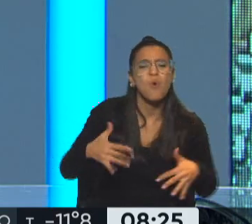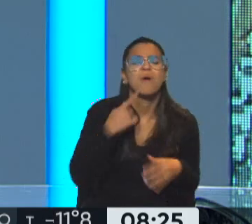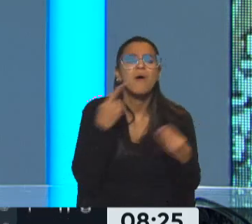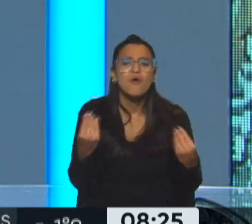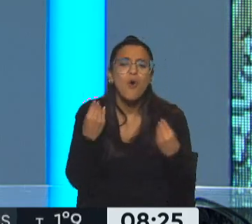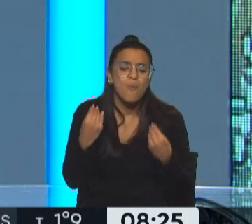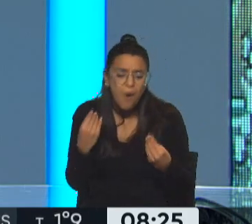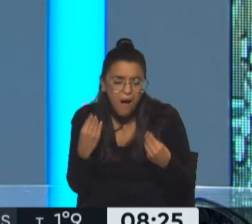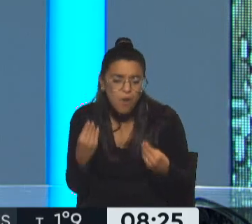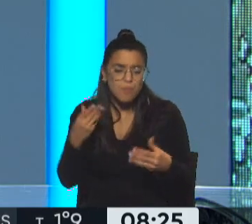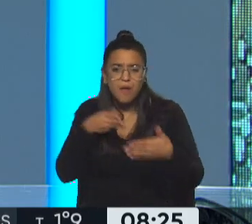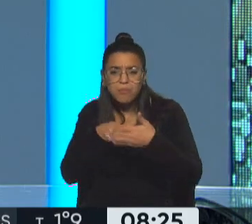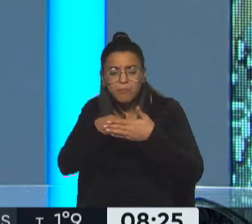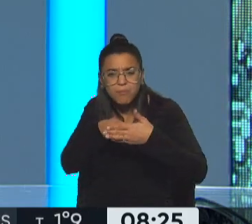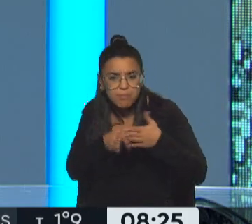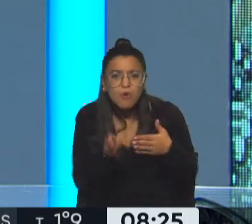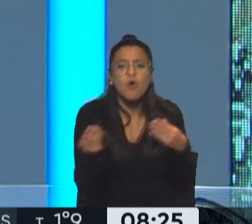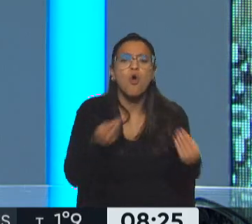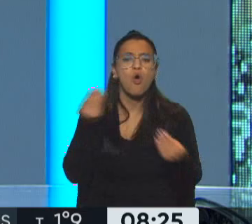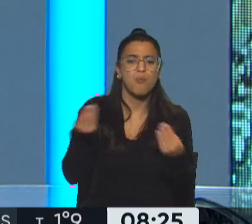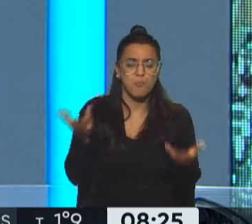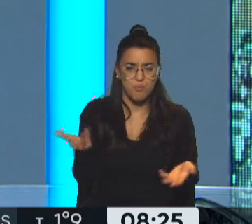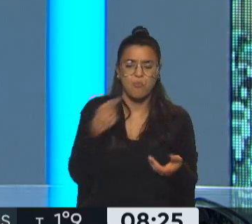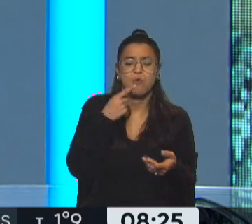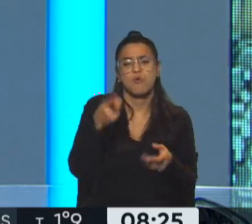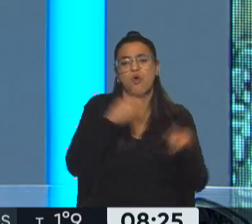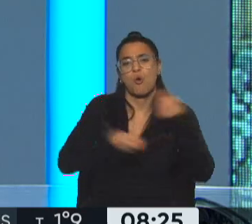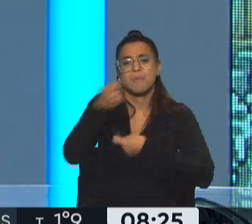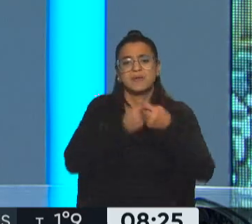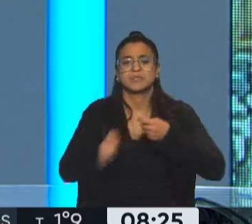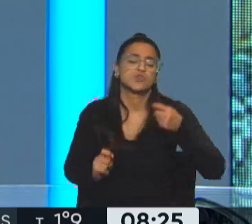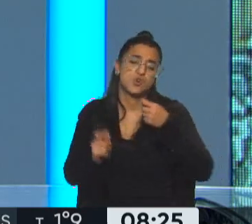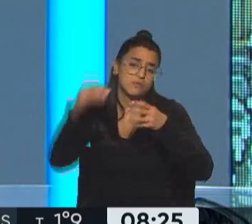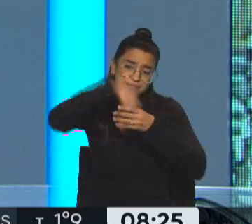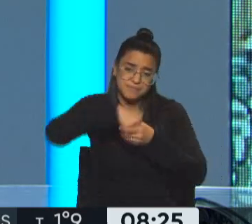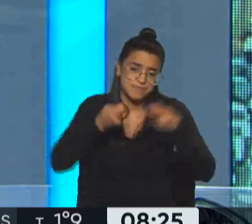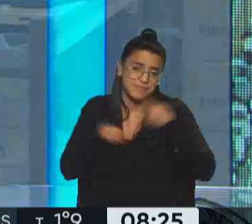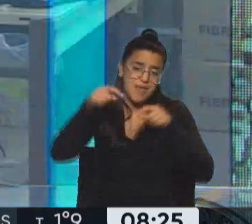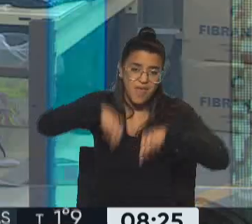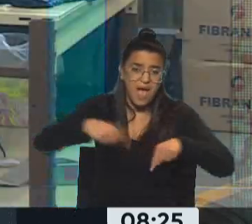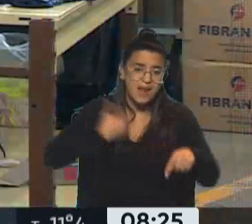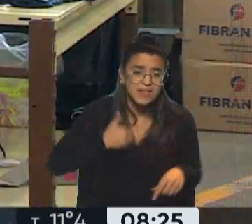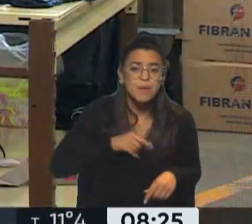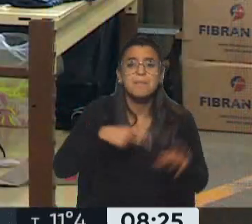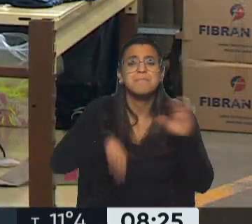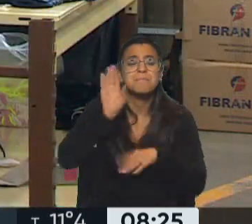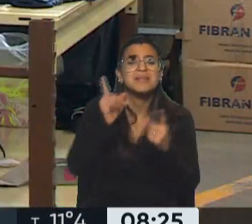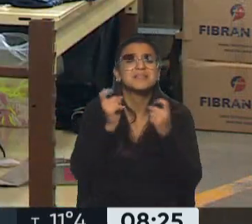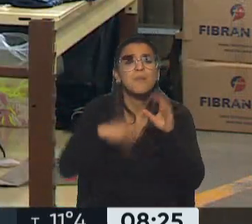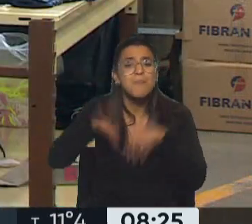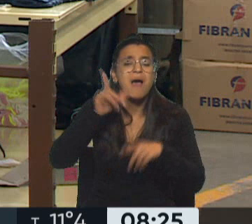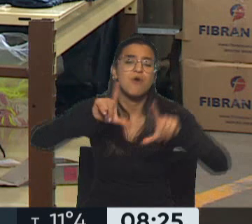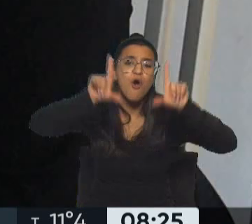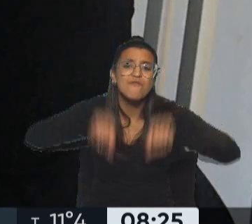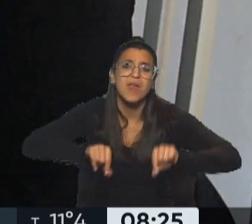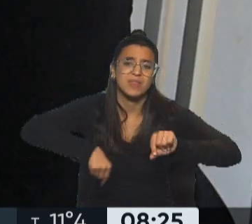hacemos justamente para destrabar esta situación. El comercio interno es el alma de la Argentina. Necesitamos que haya mayor cantidad de